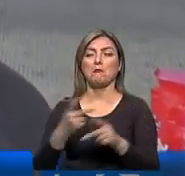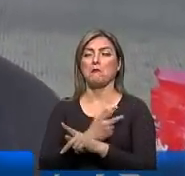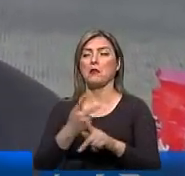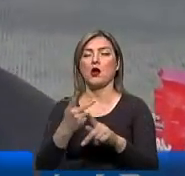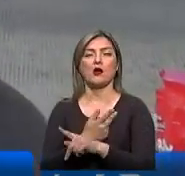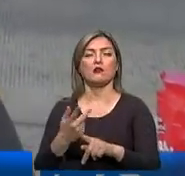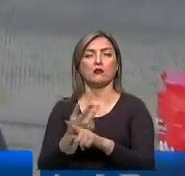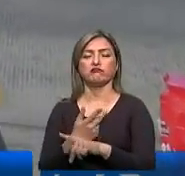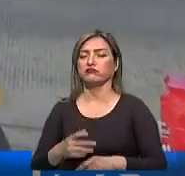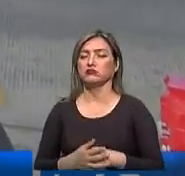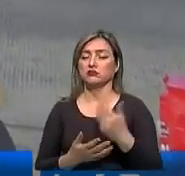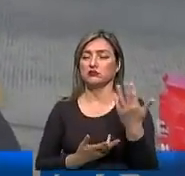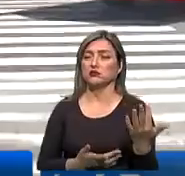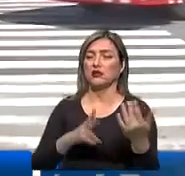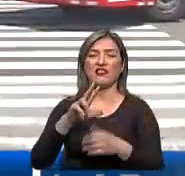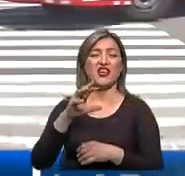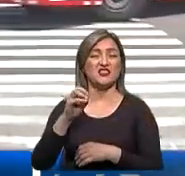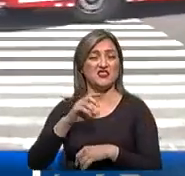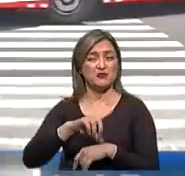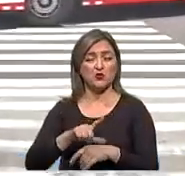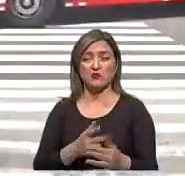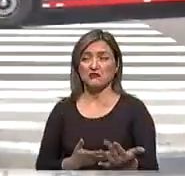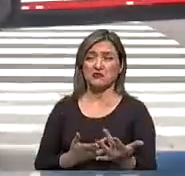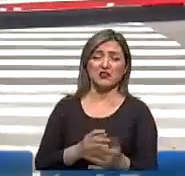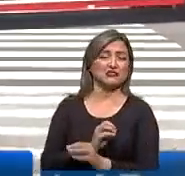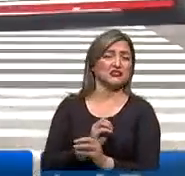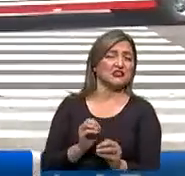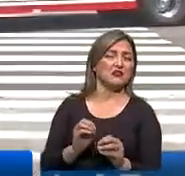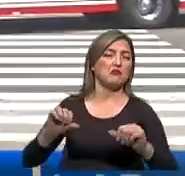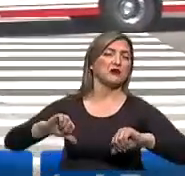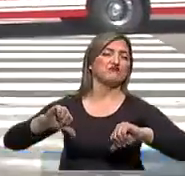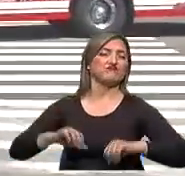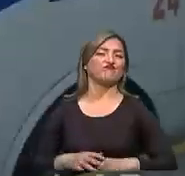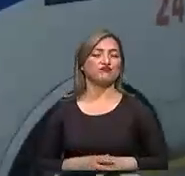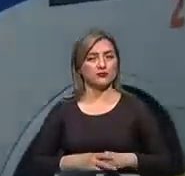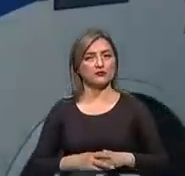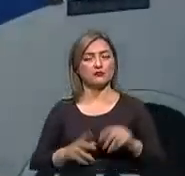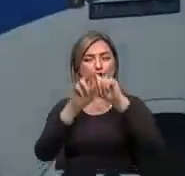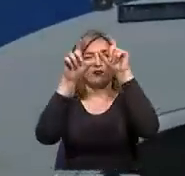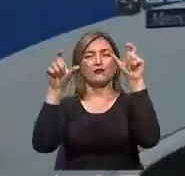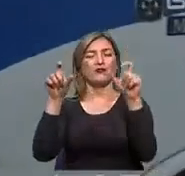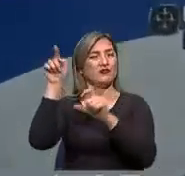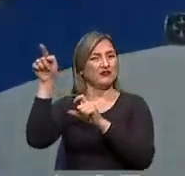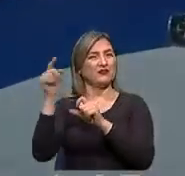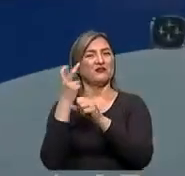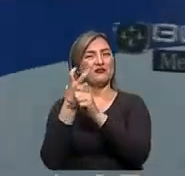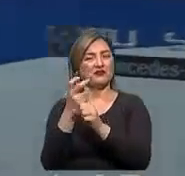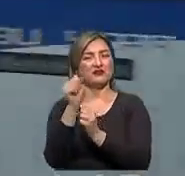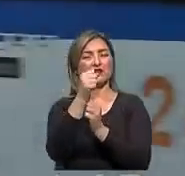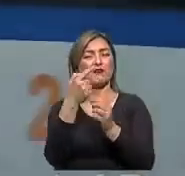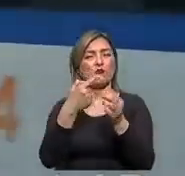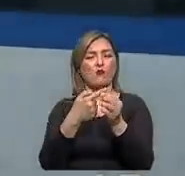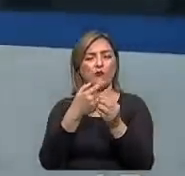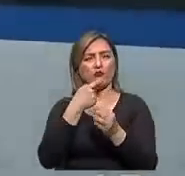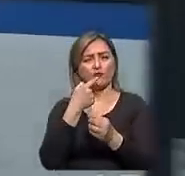más de media hora ahí esperando el bus y no viene breve. Sin embargo, desde la empresa de pasajeros de Quito argumenta que se cumplió con todos los parámetros